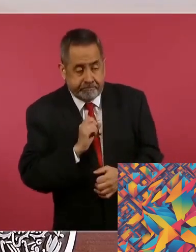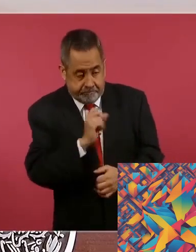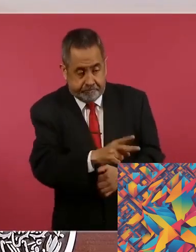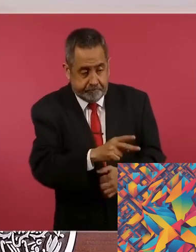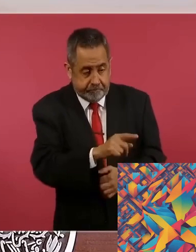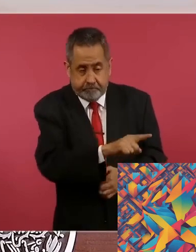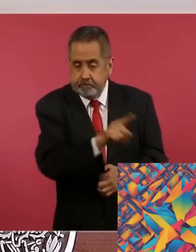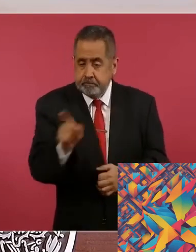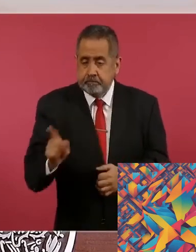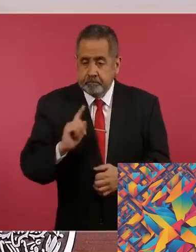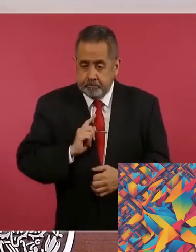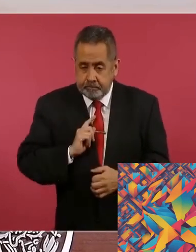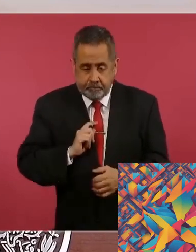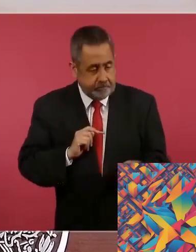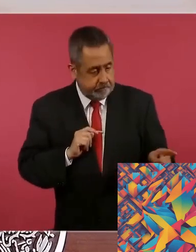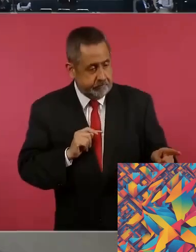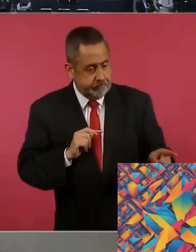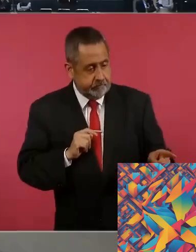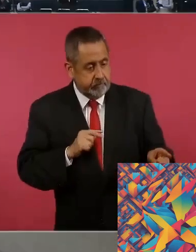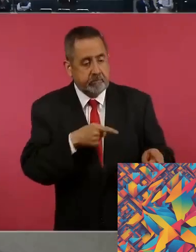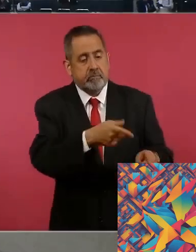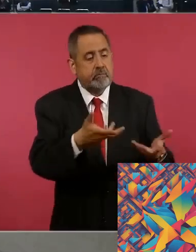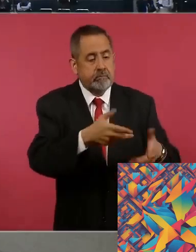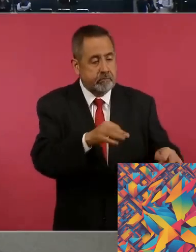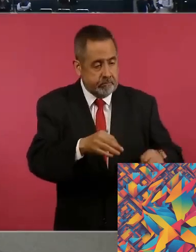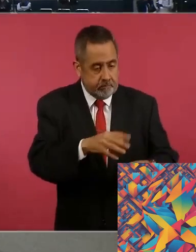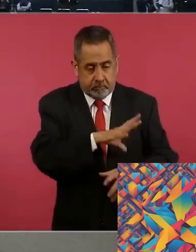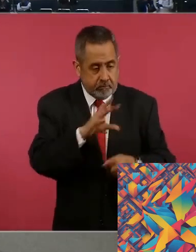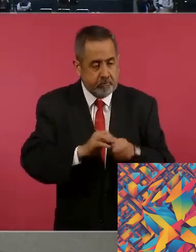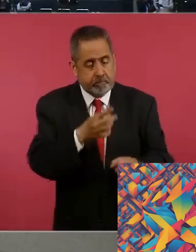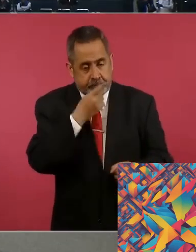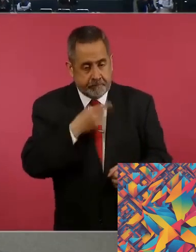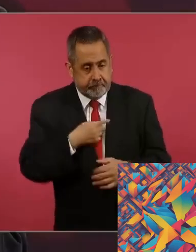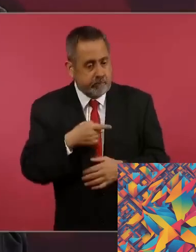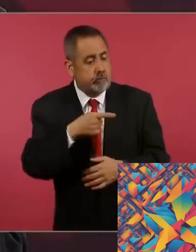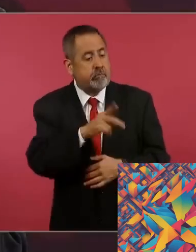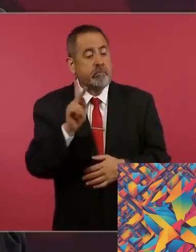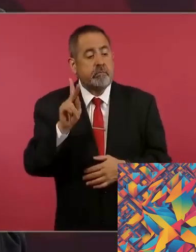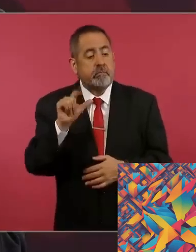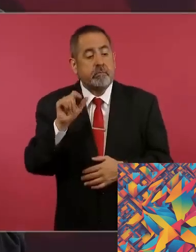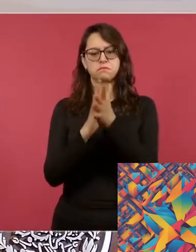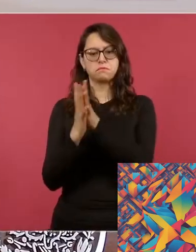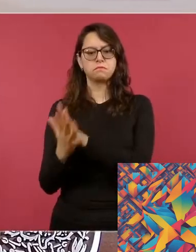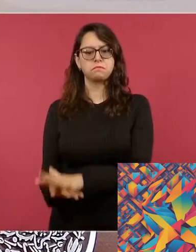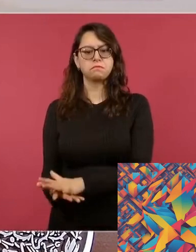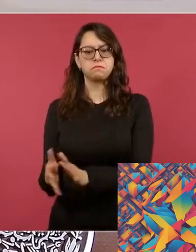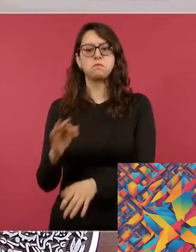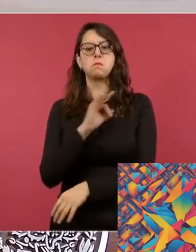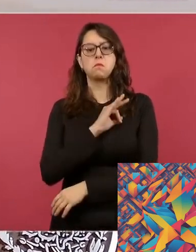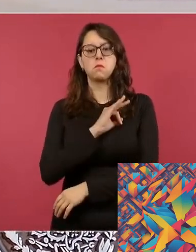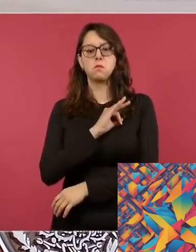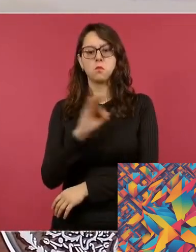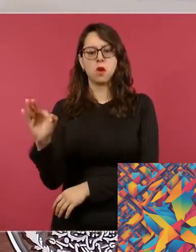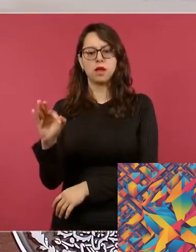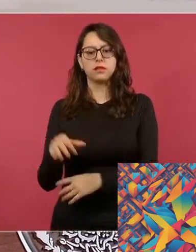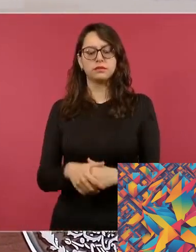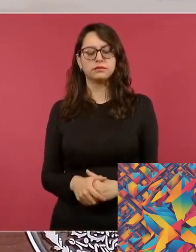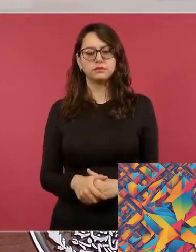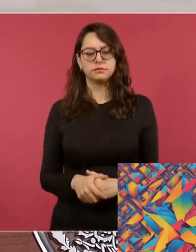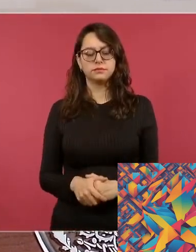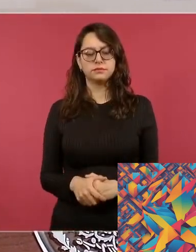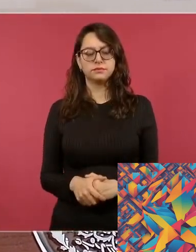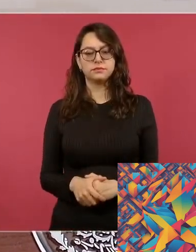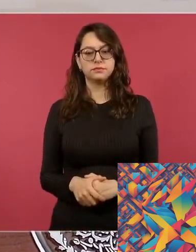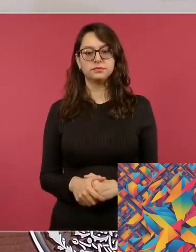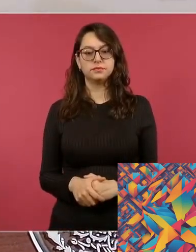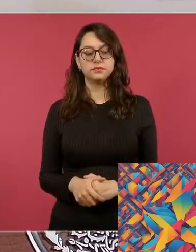son fundamentales para avanzar hacia un México más justo y equitativo. Por otro lado, la estrategia de abrazos, no balazos